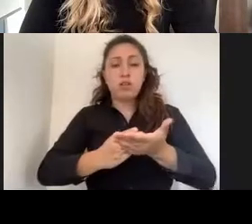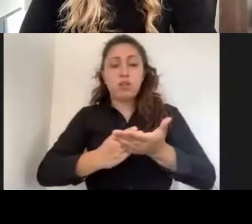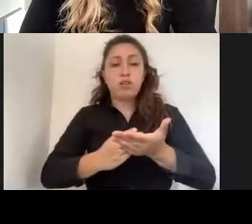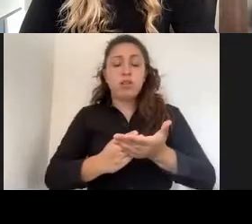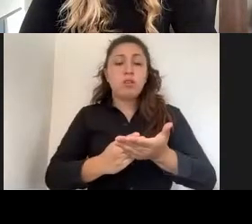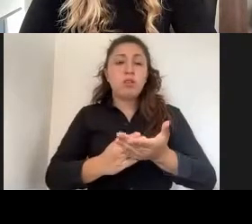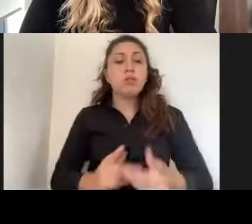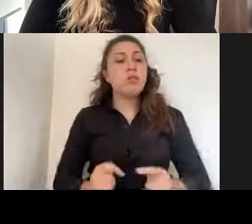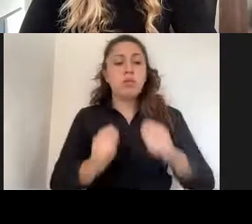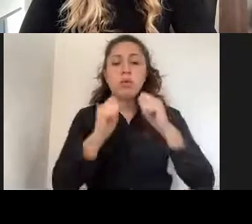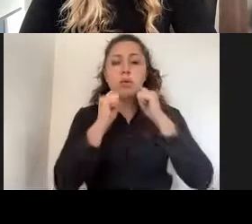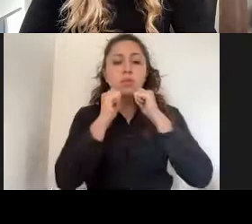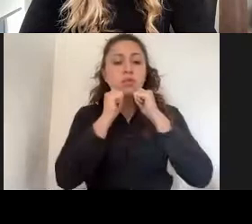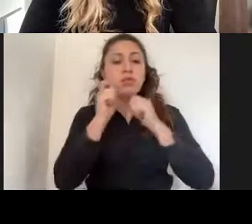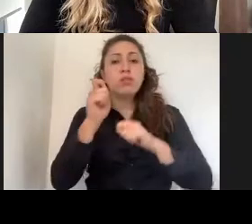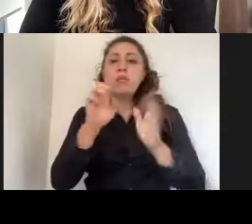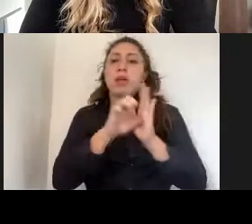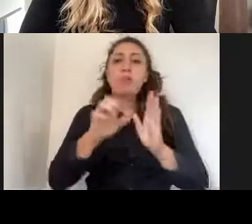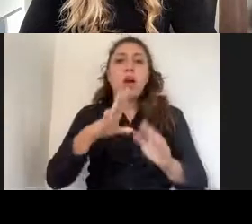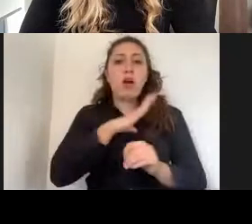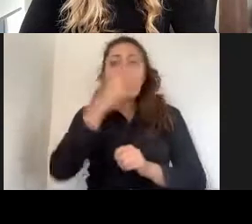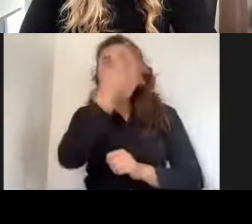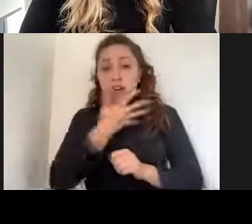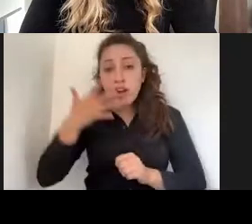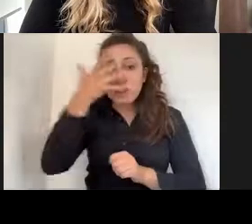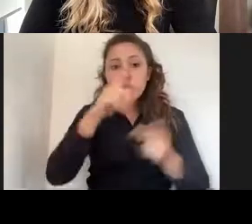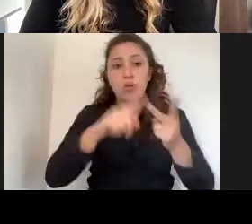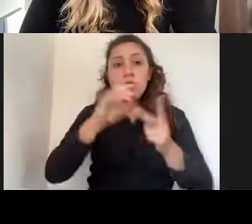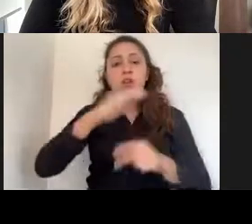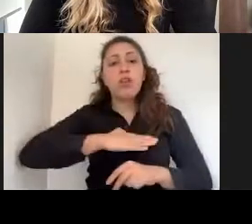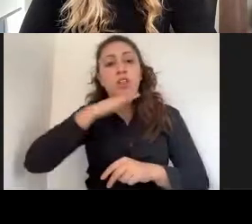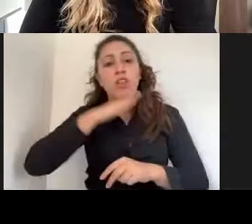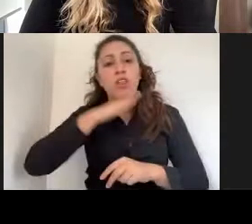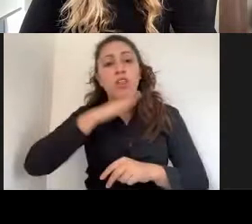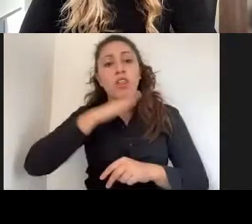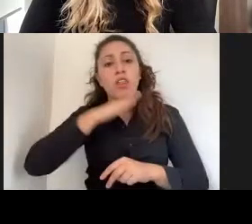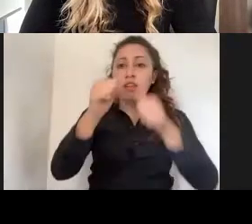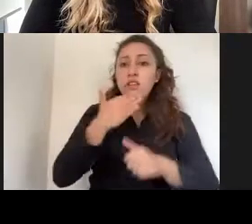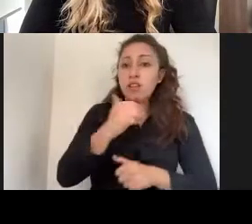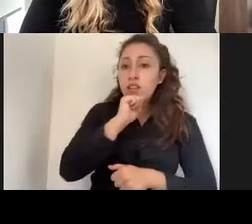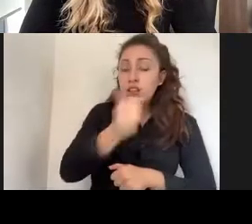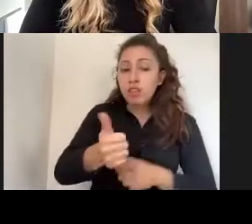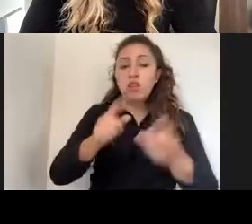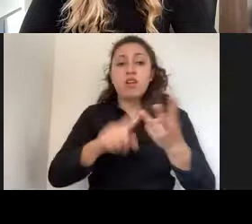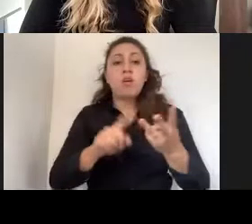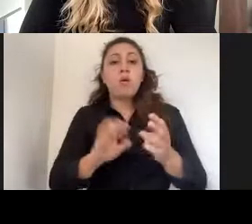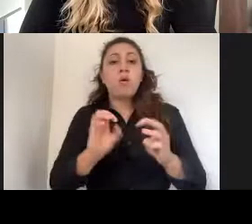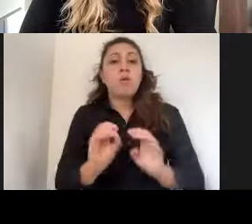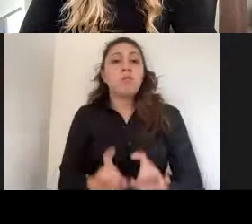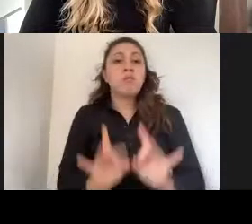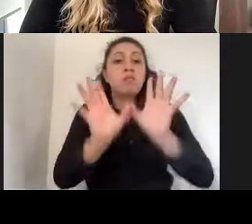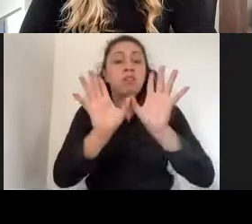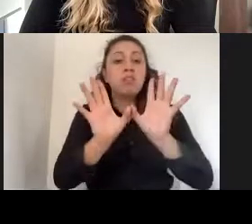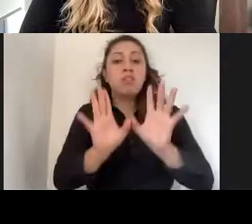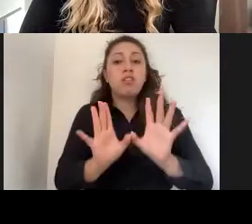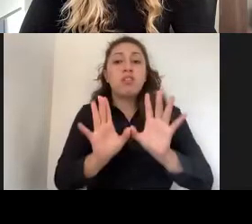diferentes cuestiones, por estar en estado de ebriedad, por la distracción que pueden tener o simplemente por omisión